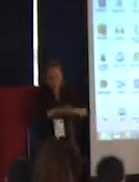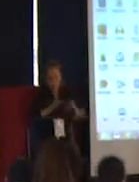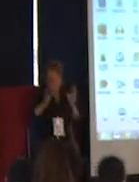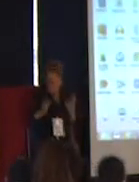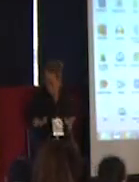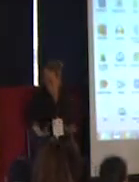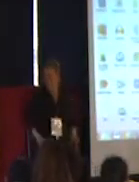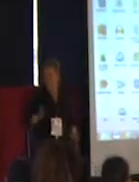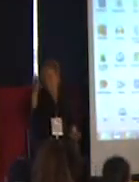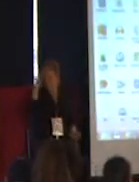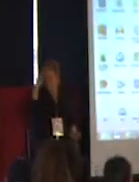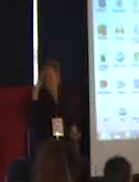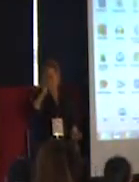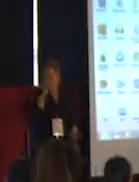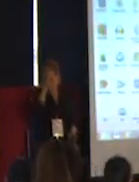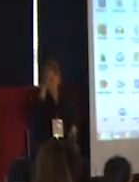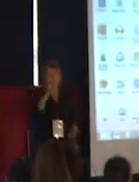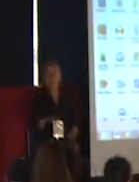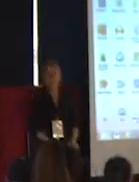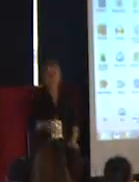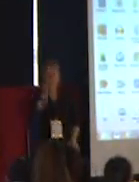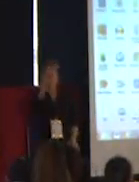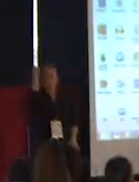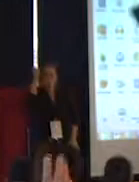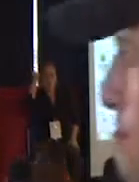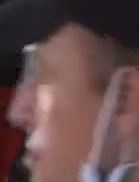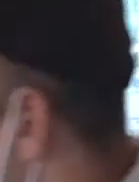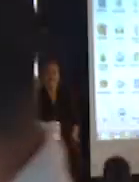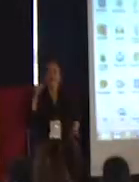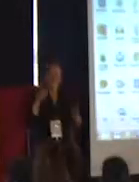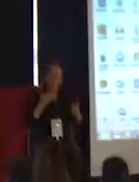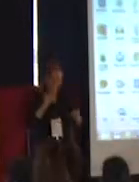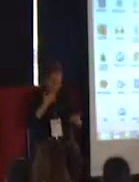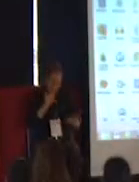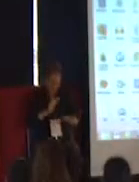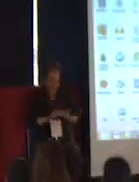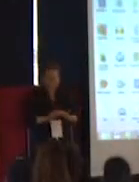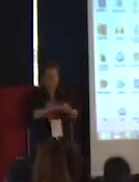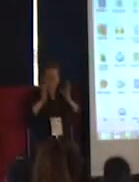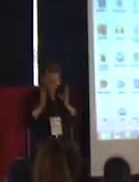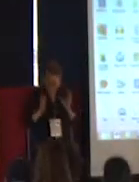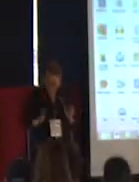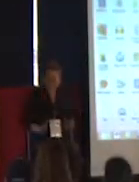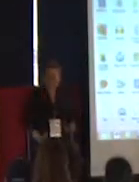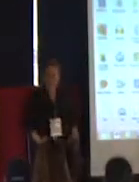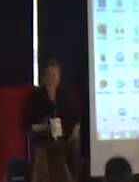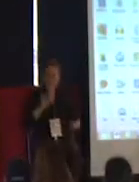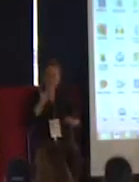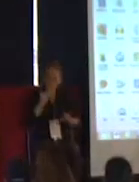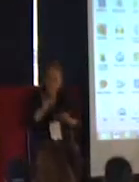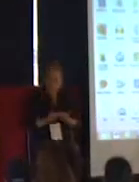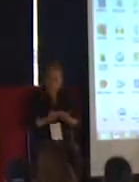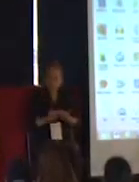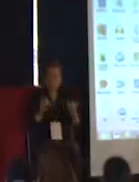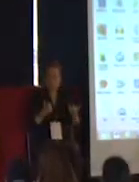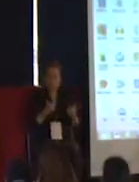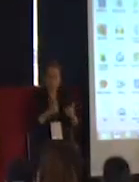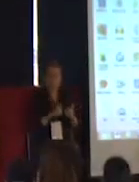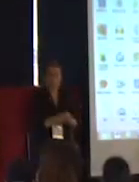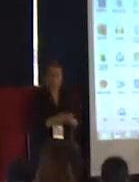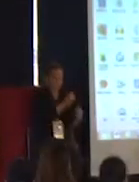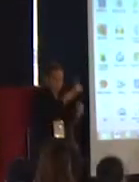cuerpo está totalmente mecánico. Y se nos olvida también agradecerle a ese cuerpo día a día. Entonces, les vamos a pasar unas